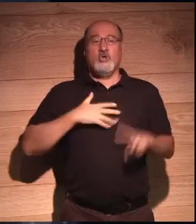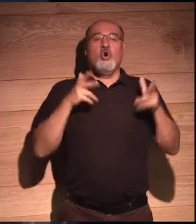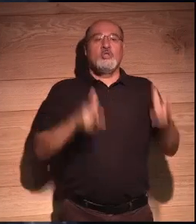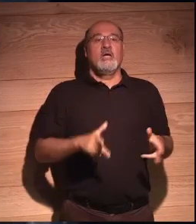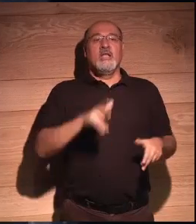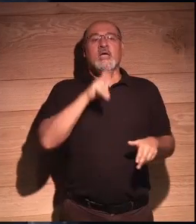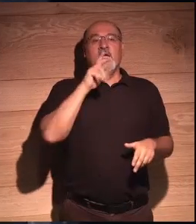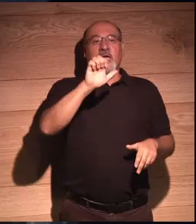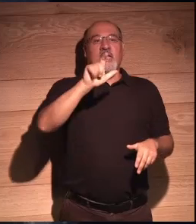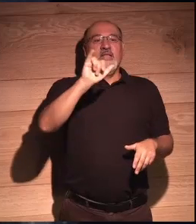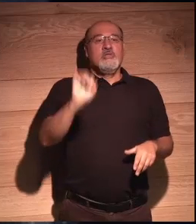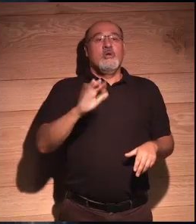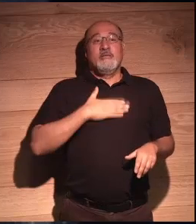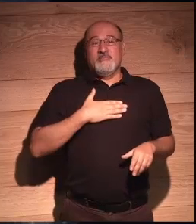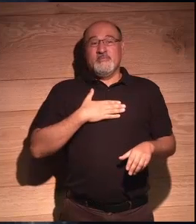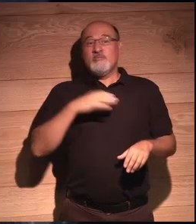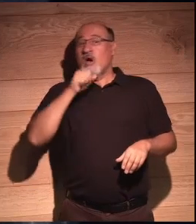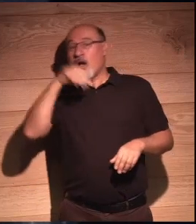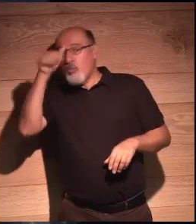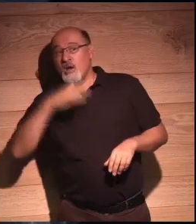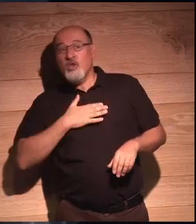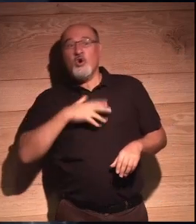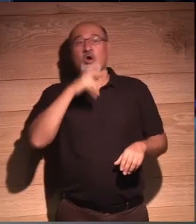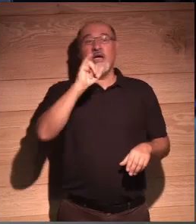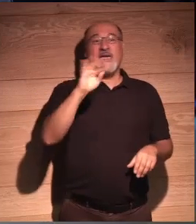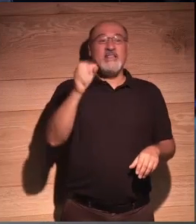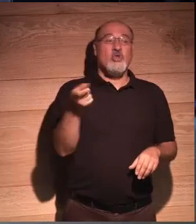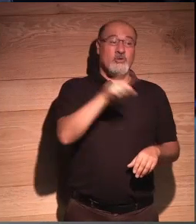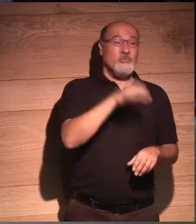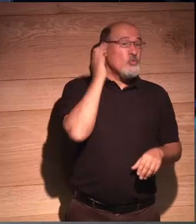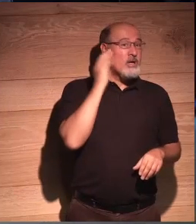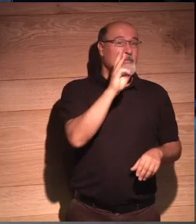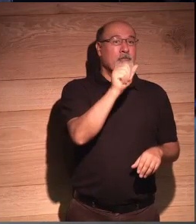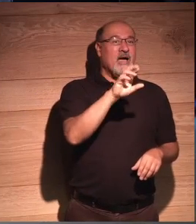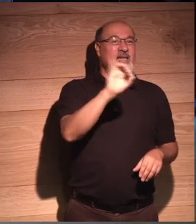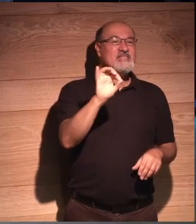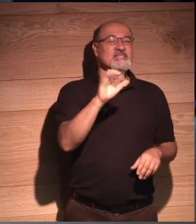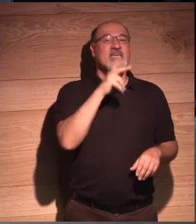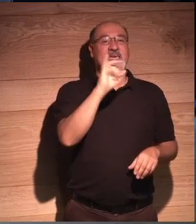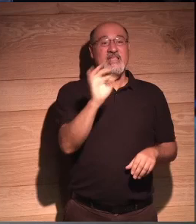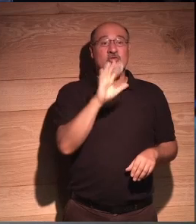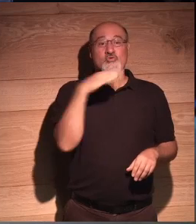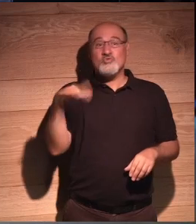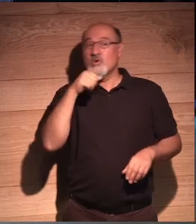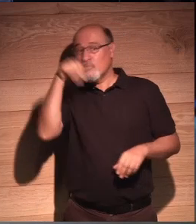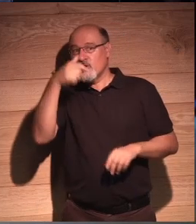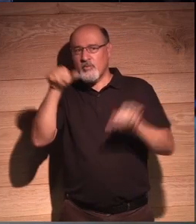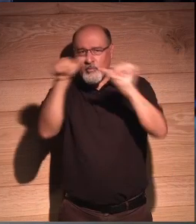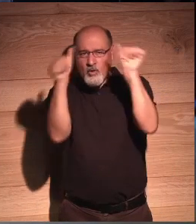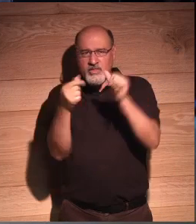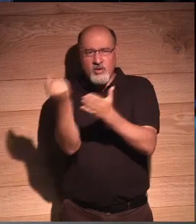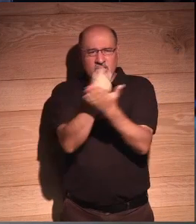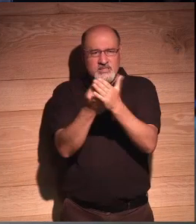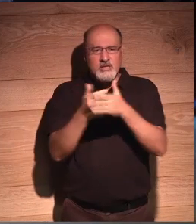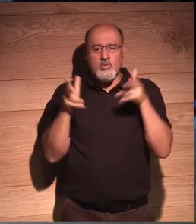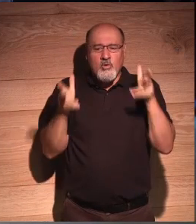de Paris Hilton, Baron Hilton, en su junta de accionistas en el año 65 presentó el primer modelo del primer